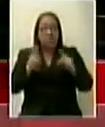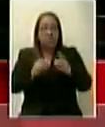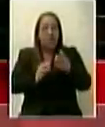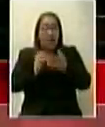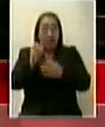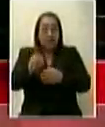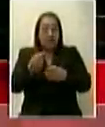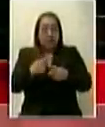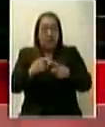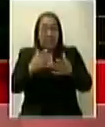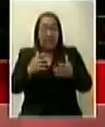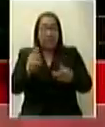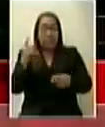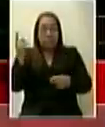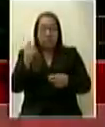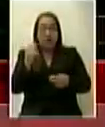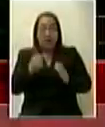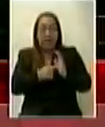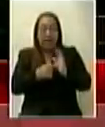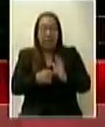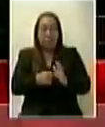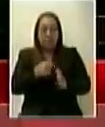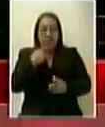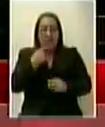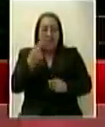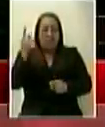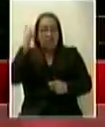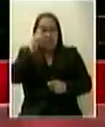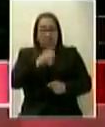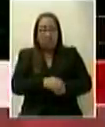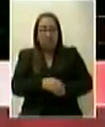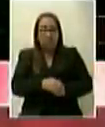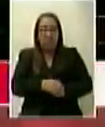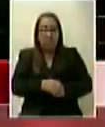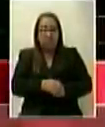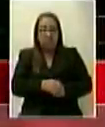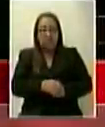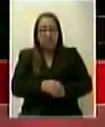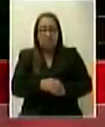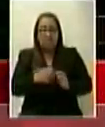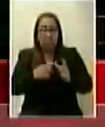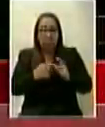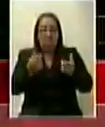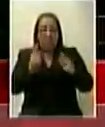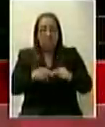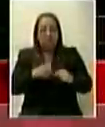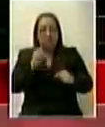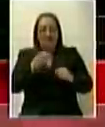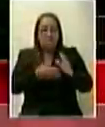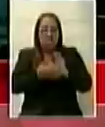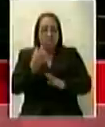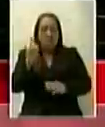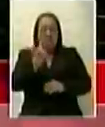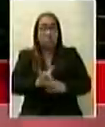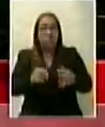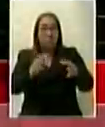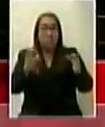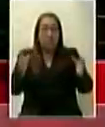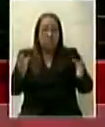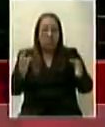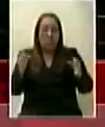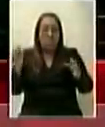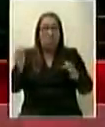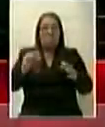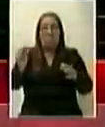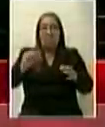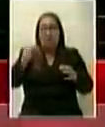llevado alternativas, lo único que ha presentado son dificultades. En ese sentido, cuando salieron a hacer uso político